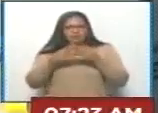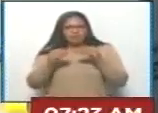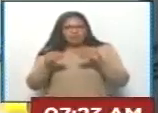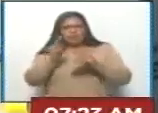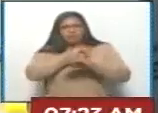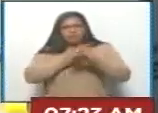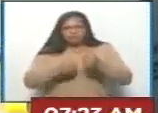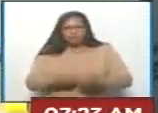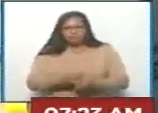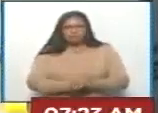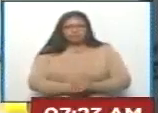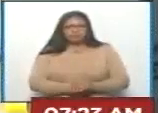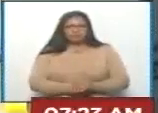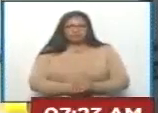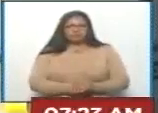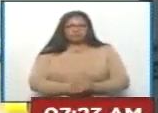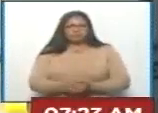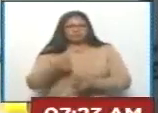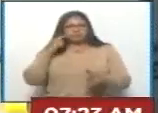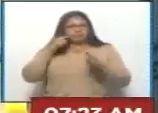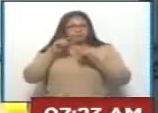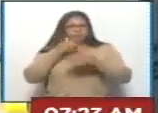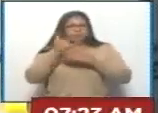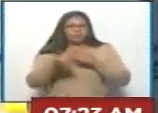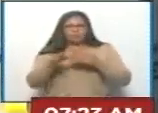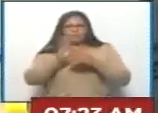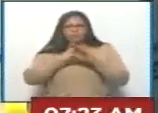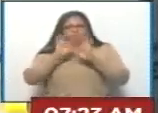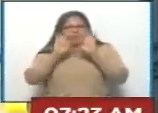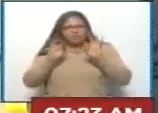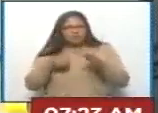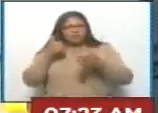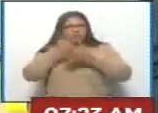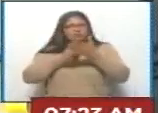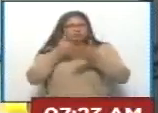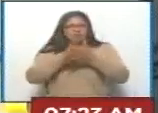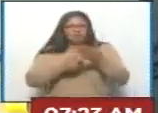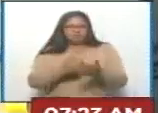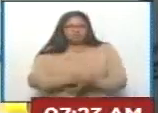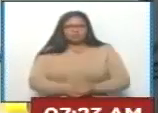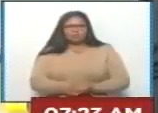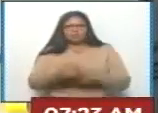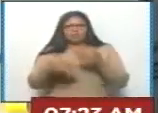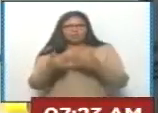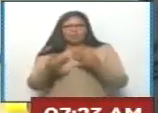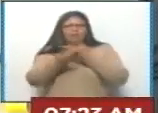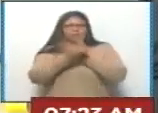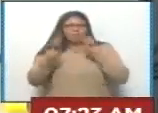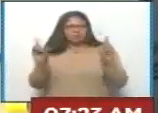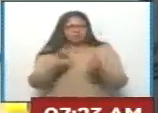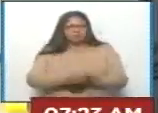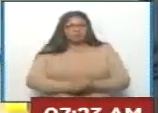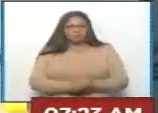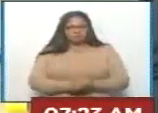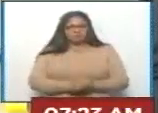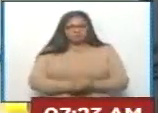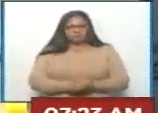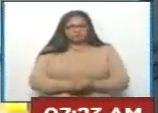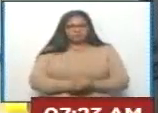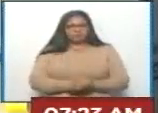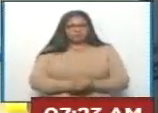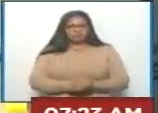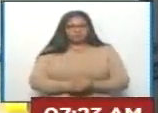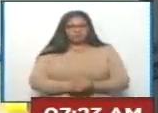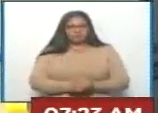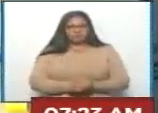que coinciden con un programa de lucha. En este caso, el programa de lucha era la democracia. Restablecer